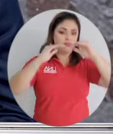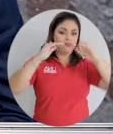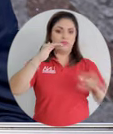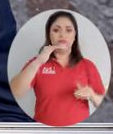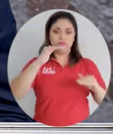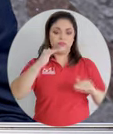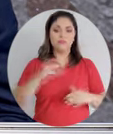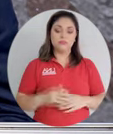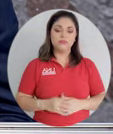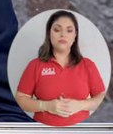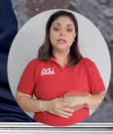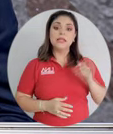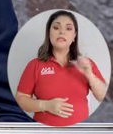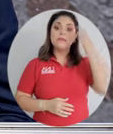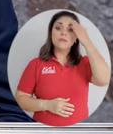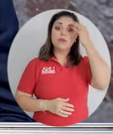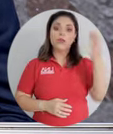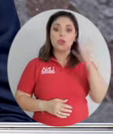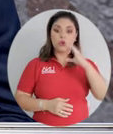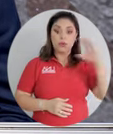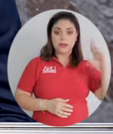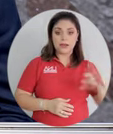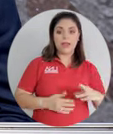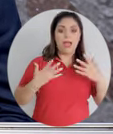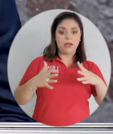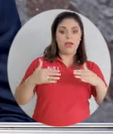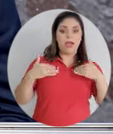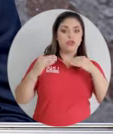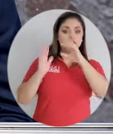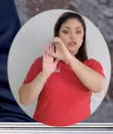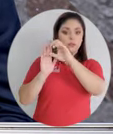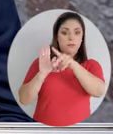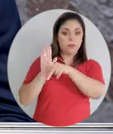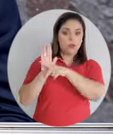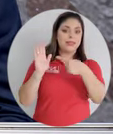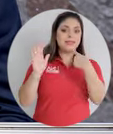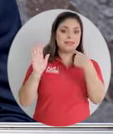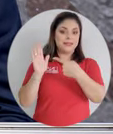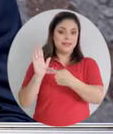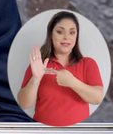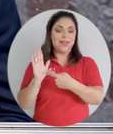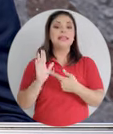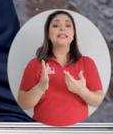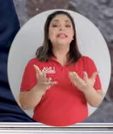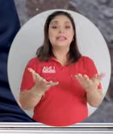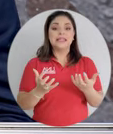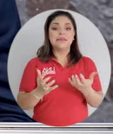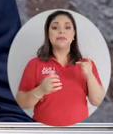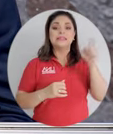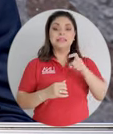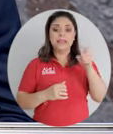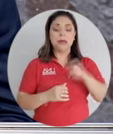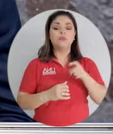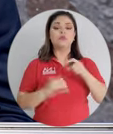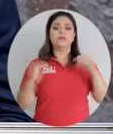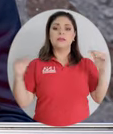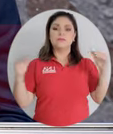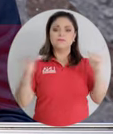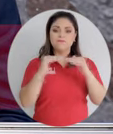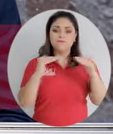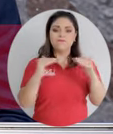de la sociedad costarricense, y constitucionalmente está así establecido, es aspirar por una sociedad